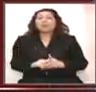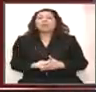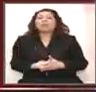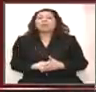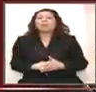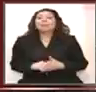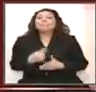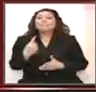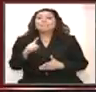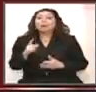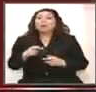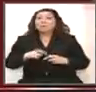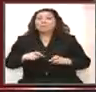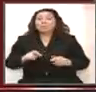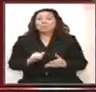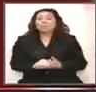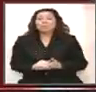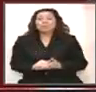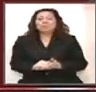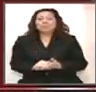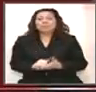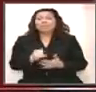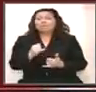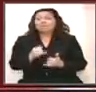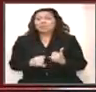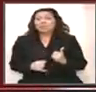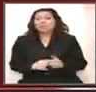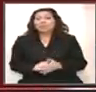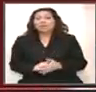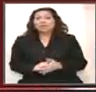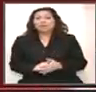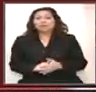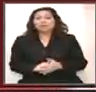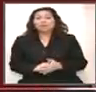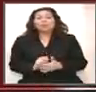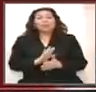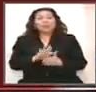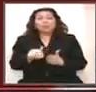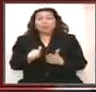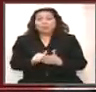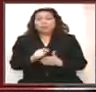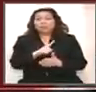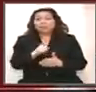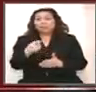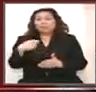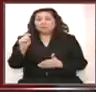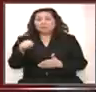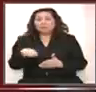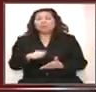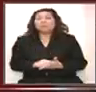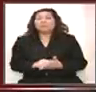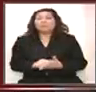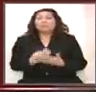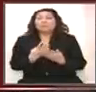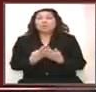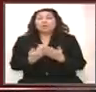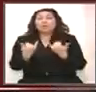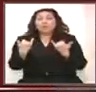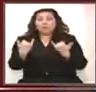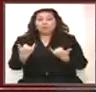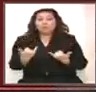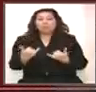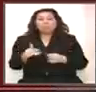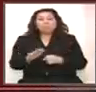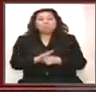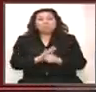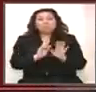por delitos patrimoniales. Y finalmente, del total del 100% de la población penitenciaria actual, que